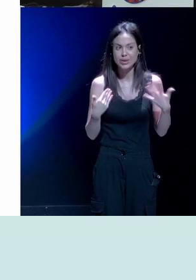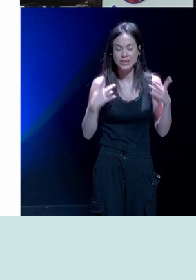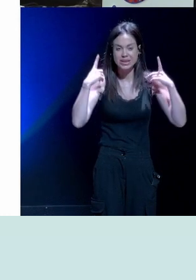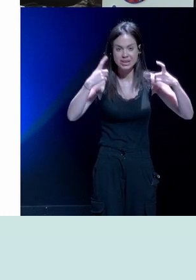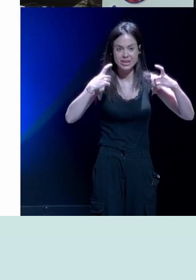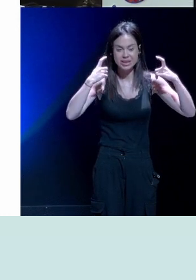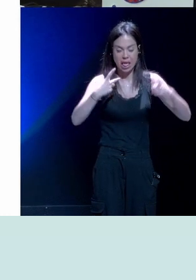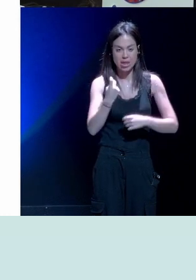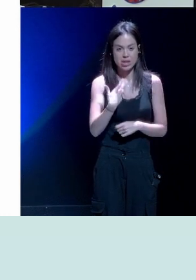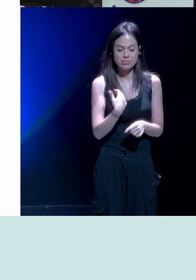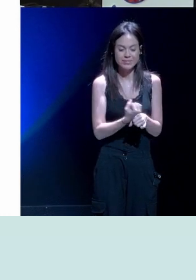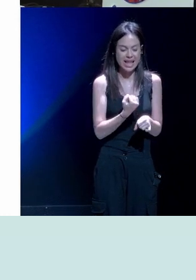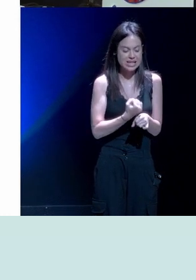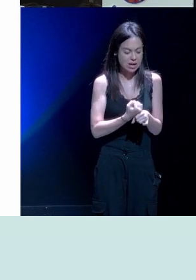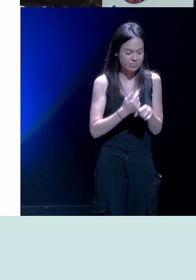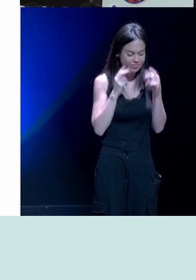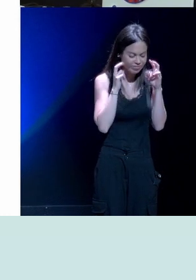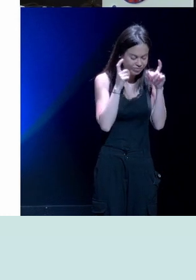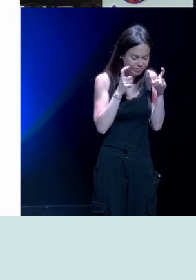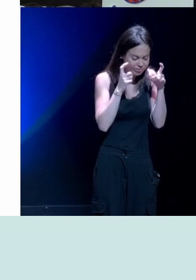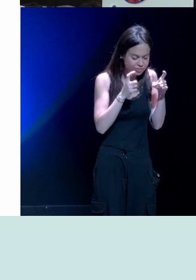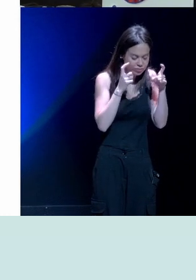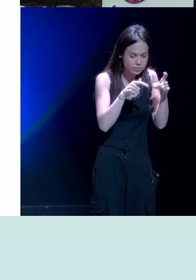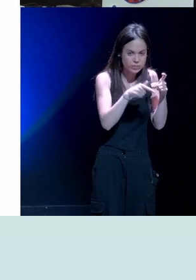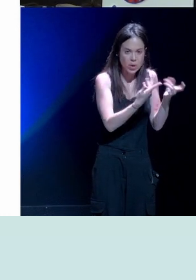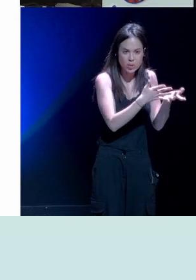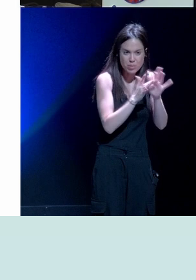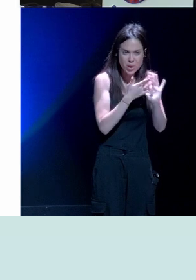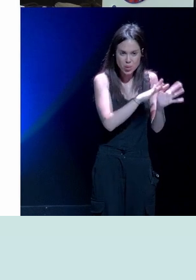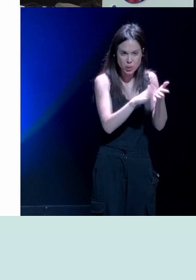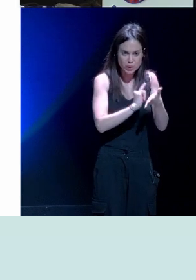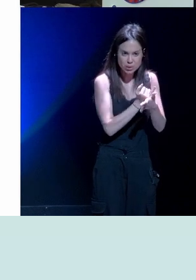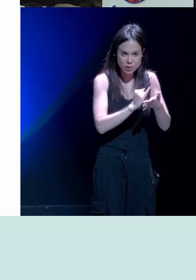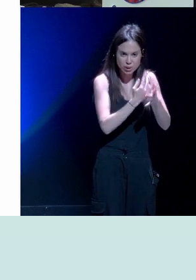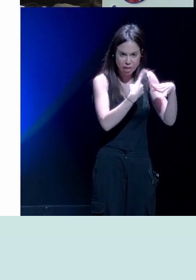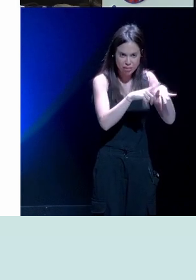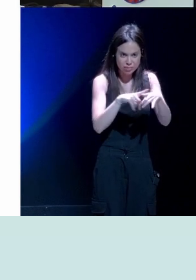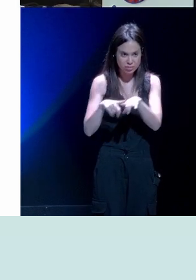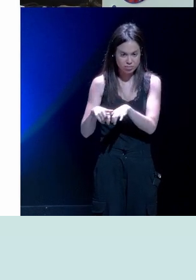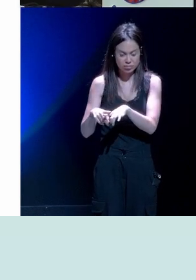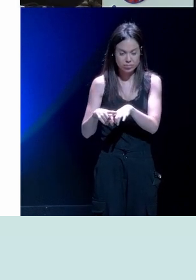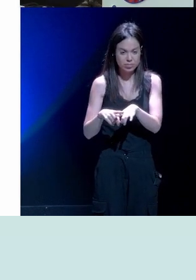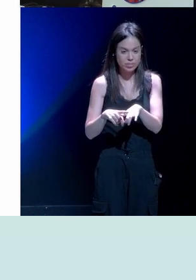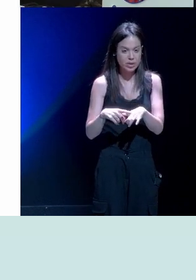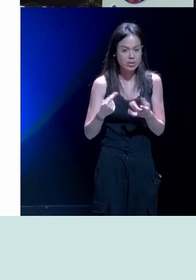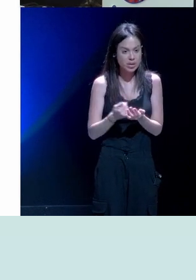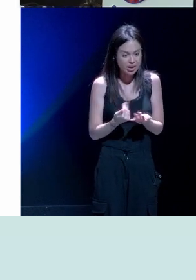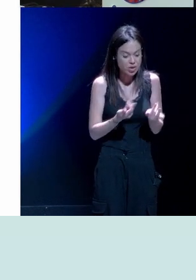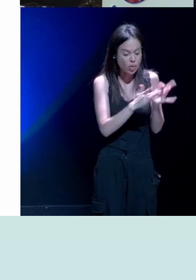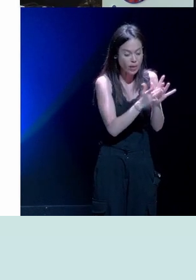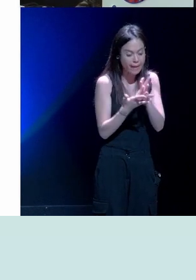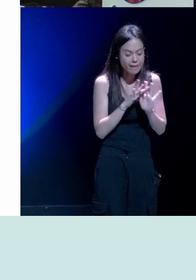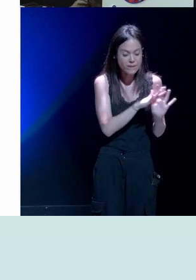también trabajar en la calidad de estos diferentes tipos de vínculos, estableciendo una relación con los diferentes regímenes de apego